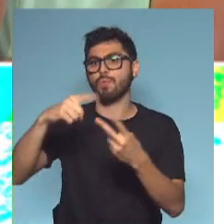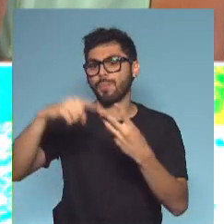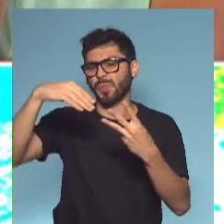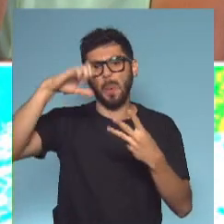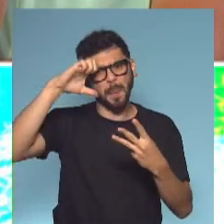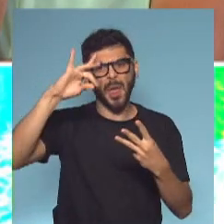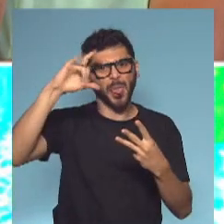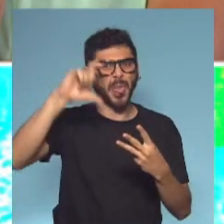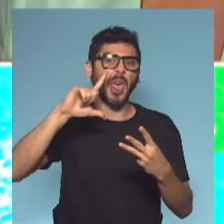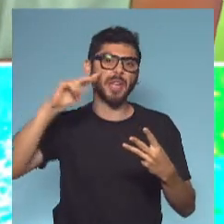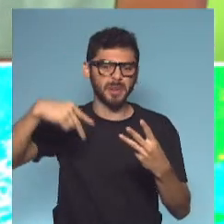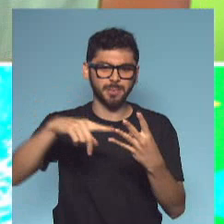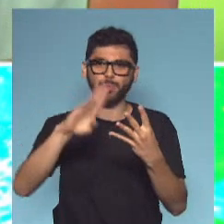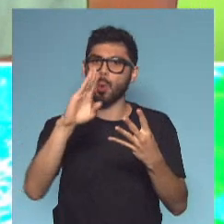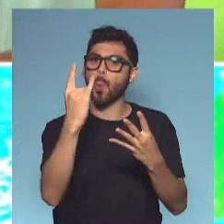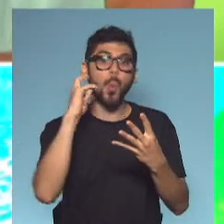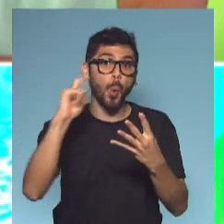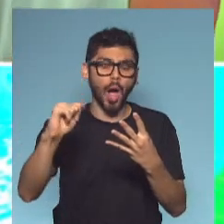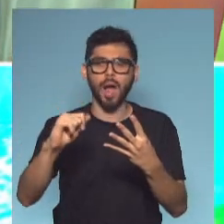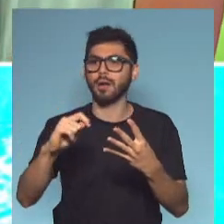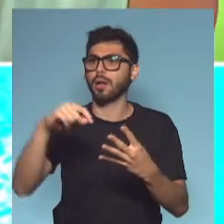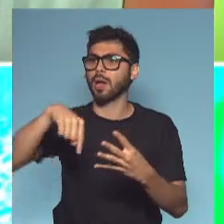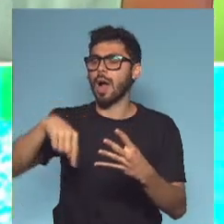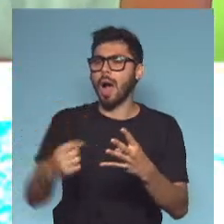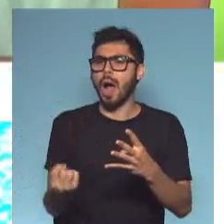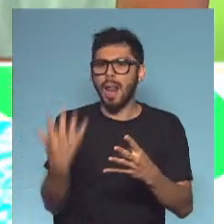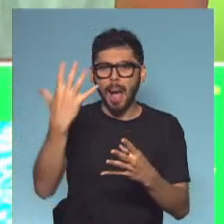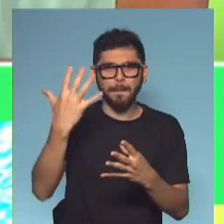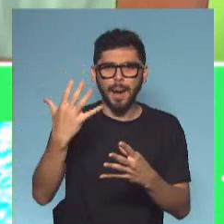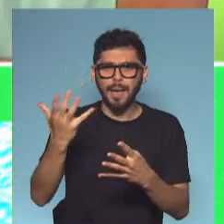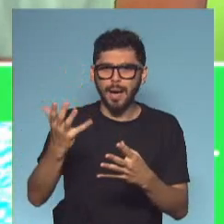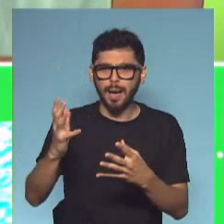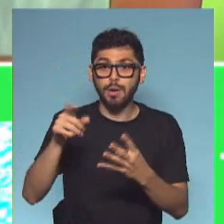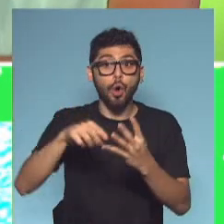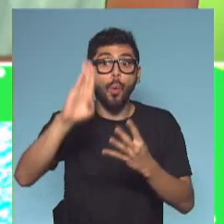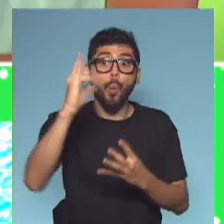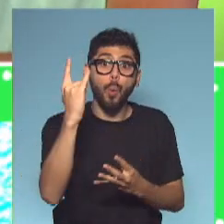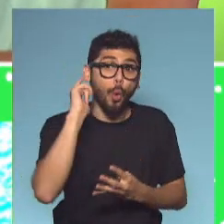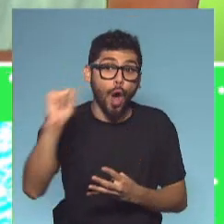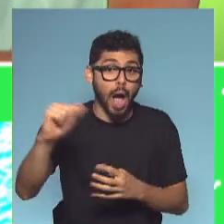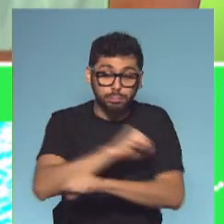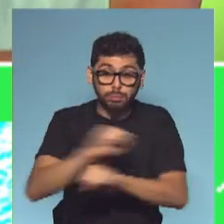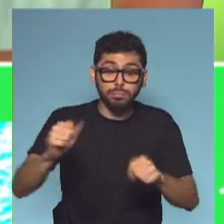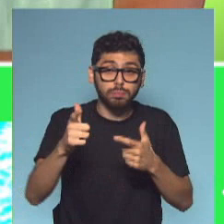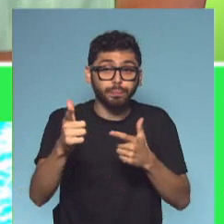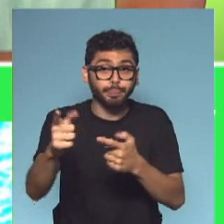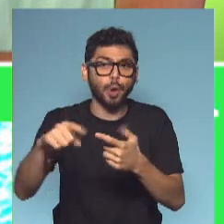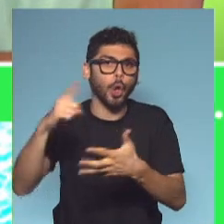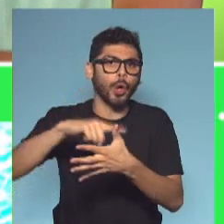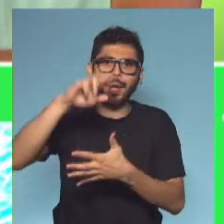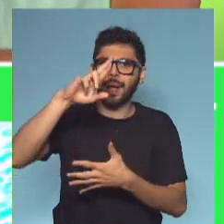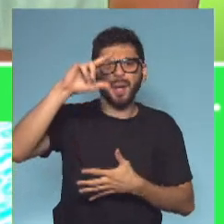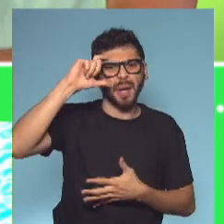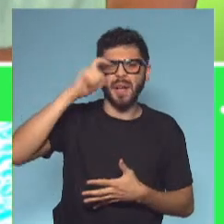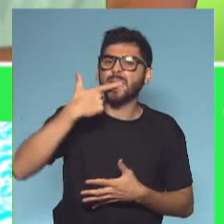uh-huh, está pasando en Buga. Esta mañana los levantaron a bala prácticamente en Buga. Están pasando en Restrepo, en todas las